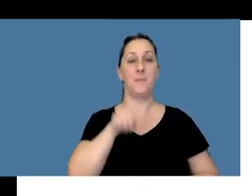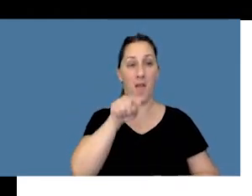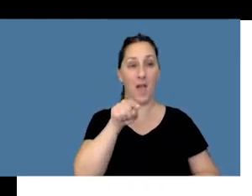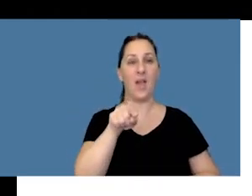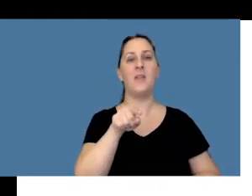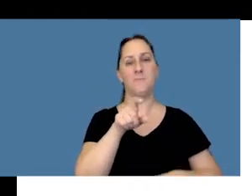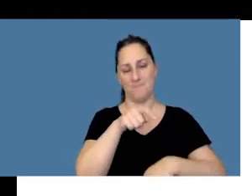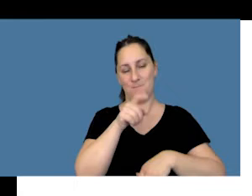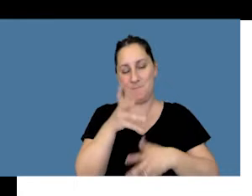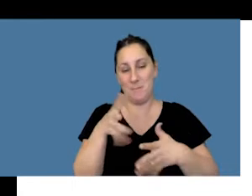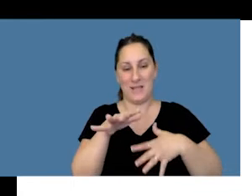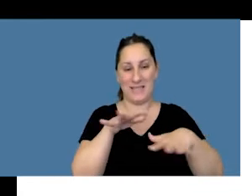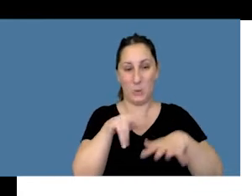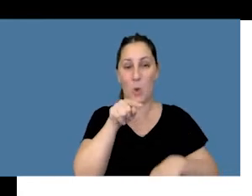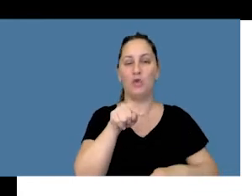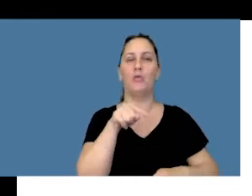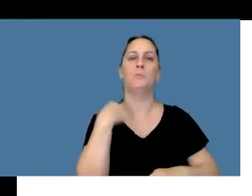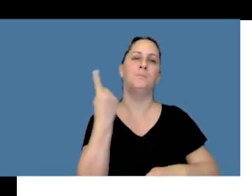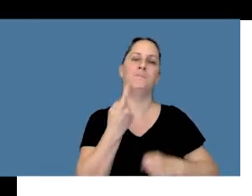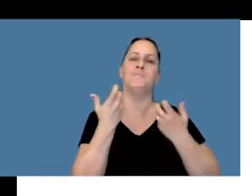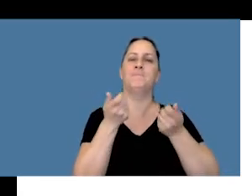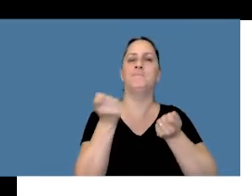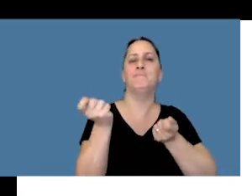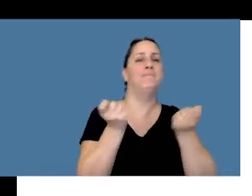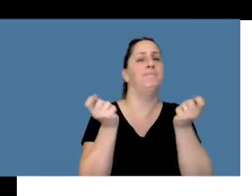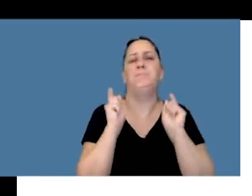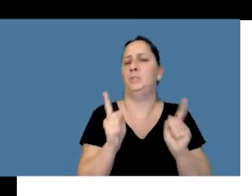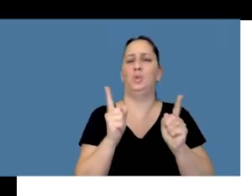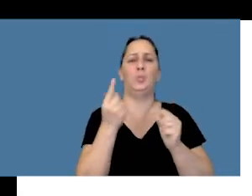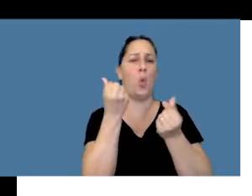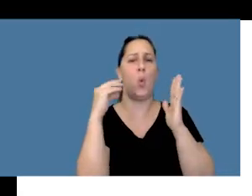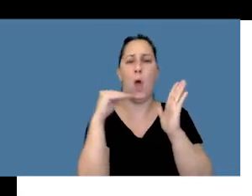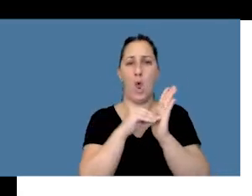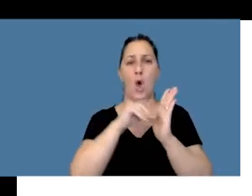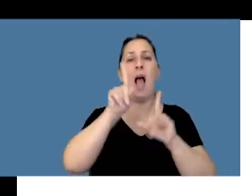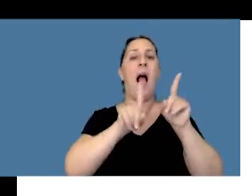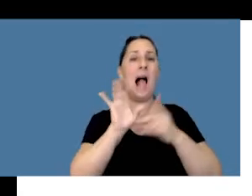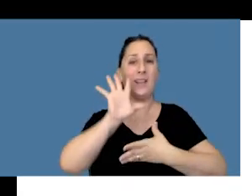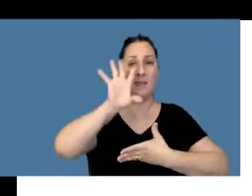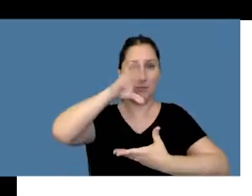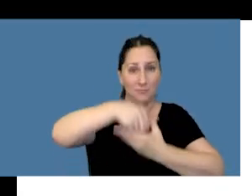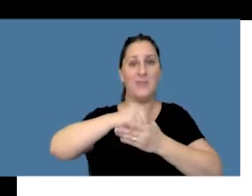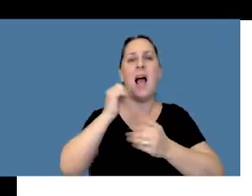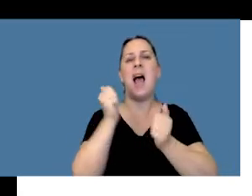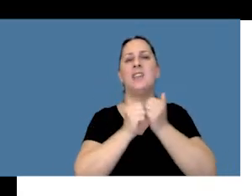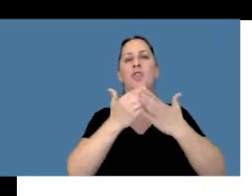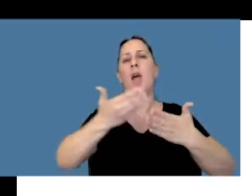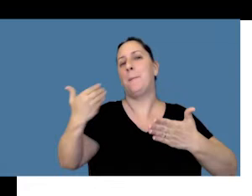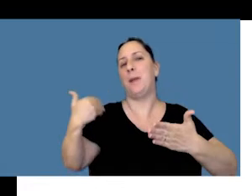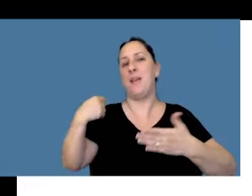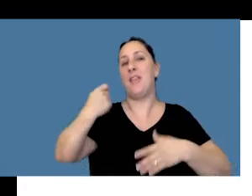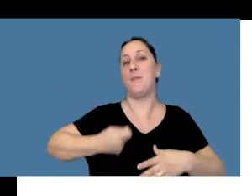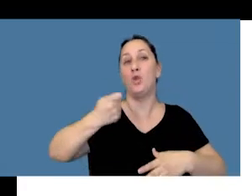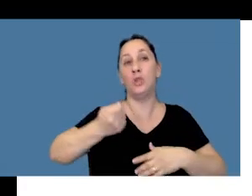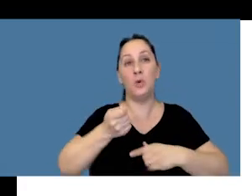este caso que manejar estos valores. Si alguien adhiere hoy y ya tenía historia previa en el monotributo, va a tener que